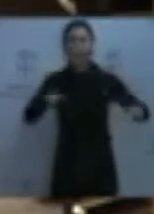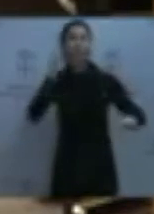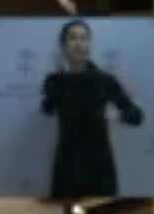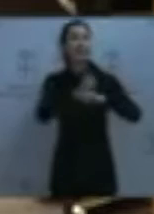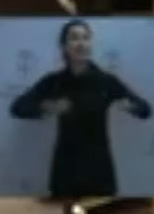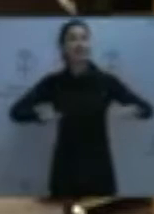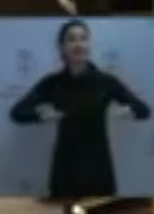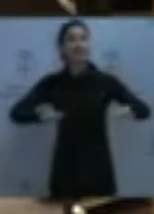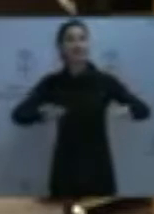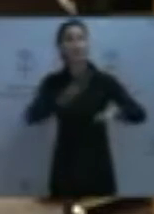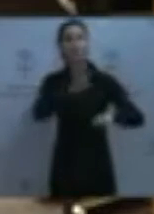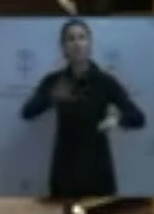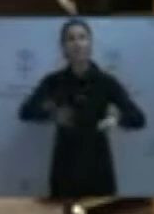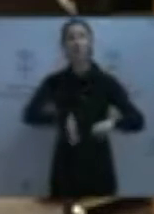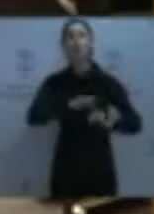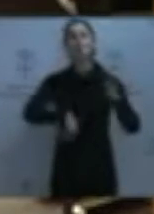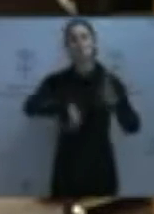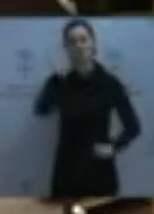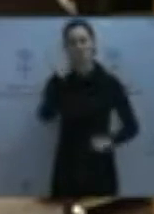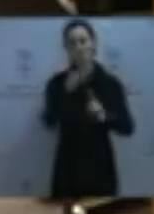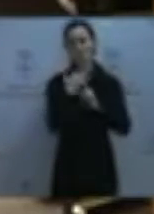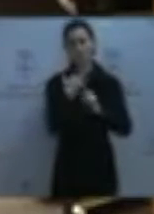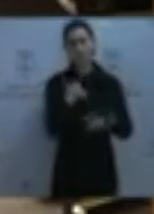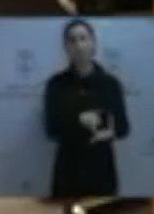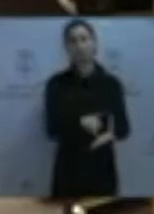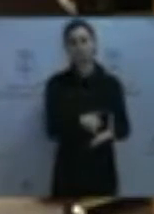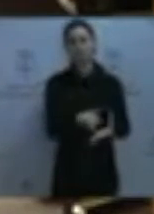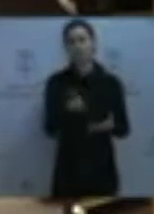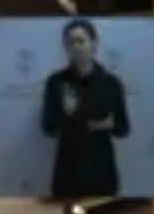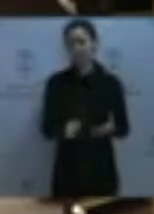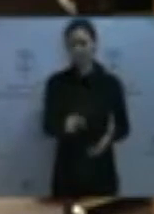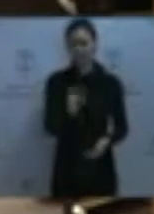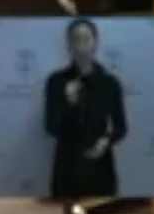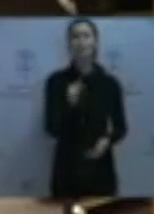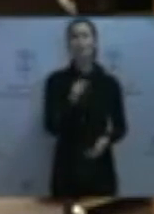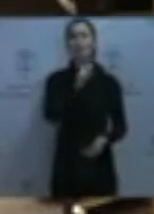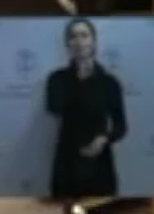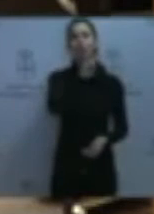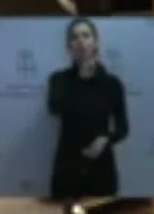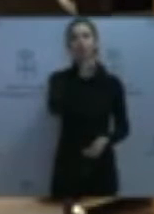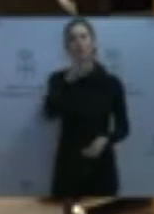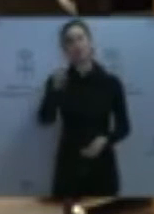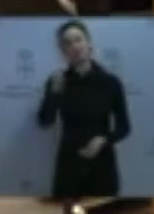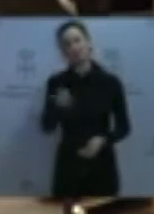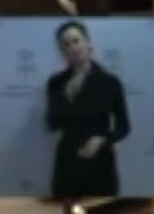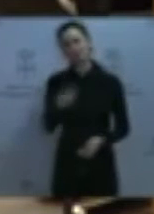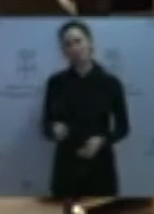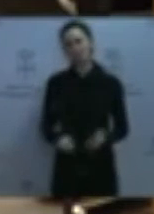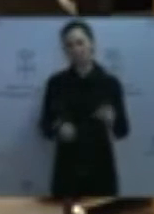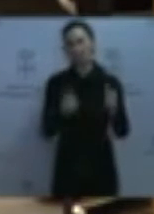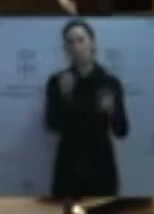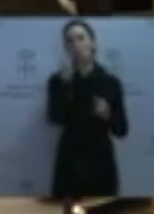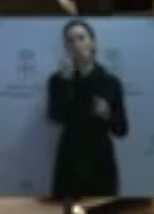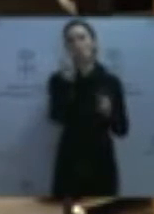de ellas mayores de 45 años, en situaciones de mucha precariedad en la que el salario ni siquiera llega a 200 euros diarios. Se